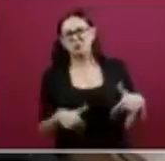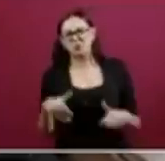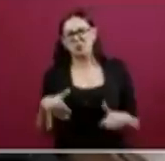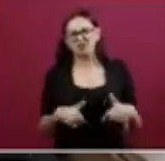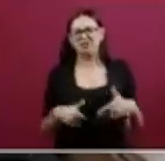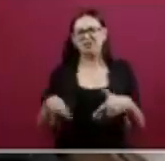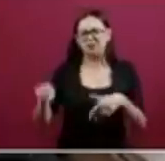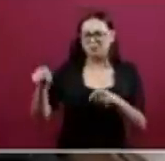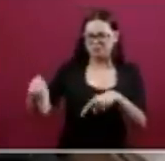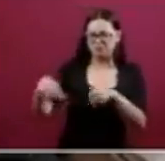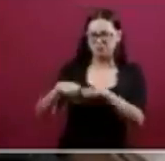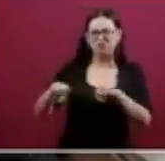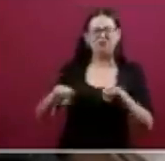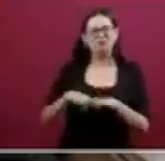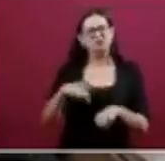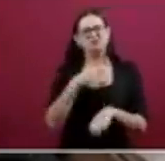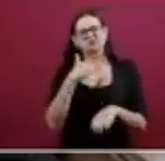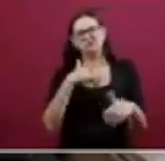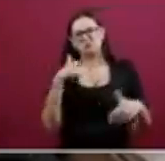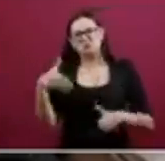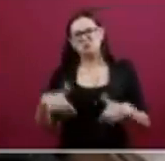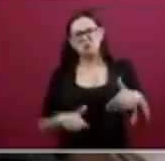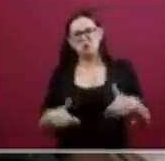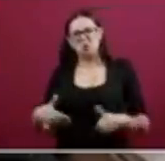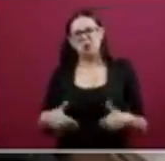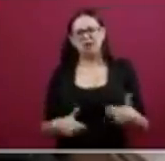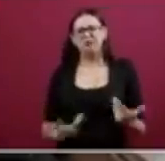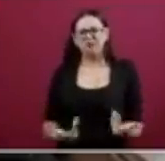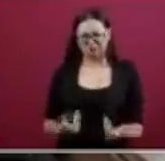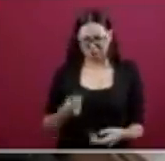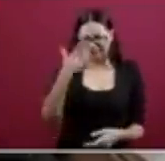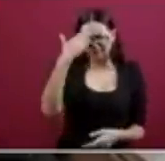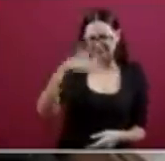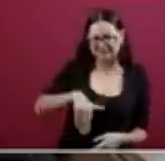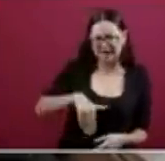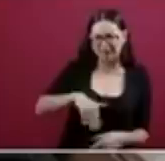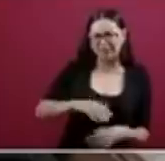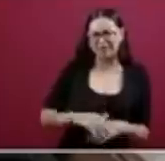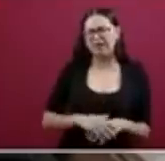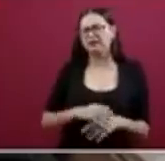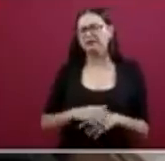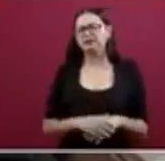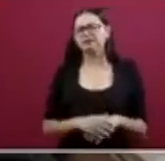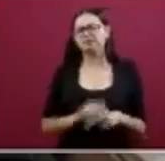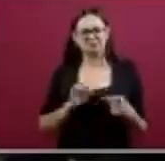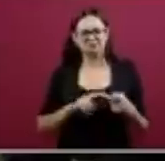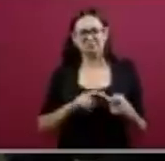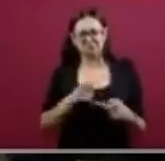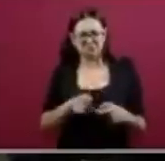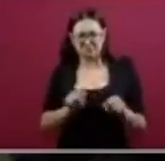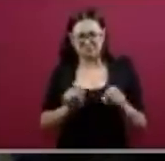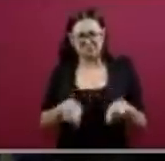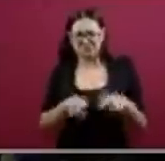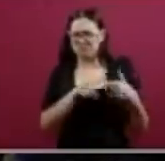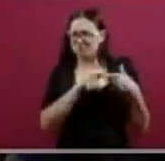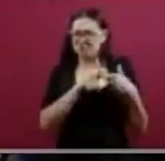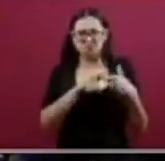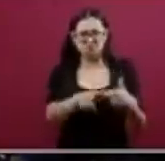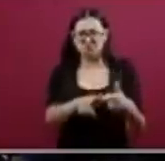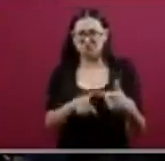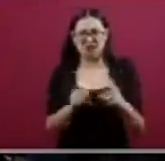equipo. Saber primero si tiene información de eso y segundo si va a seguir esta especie de